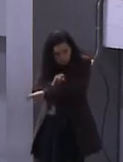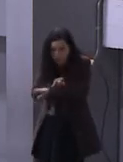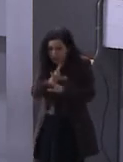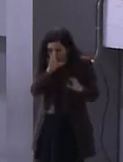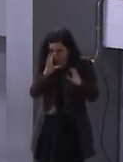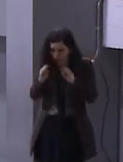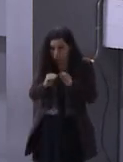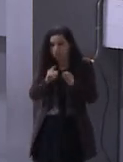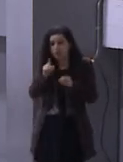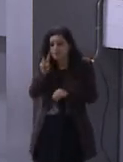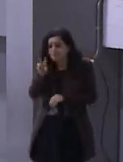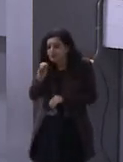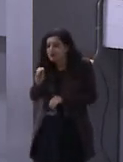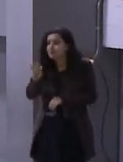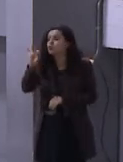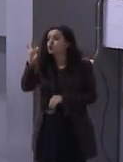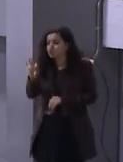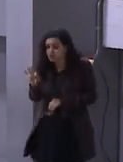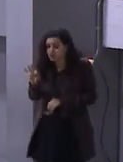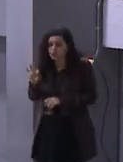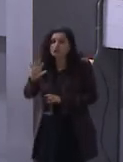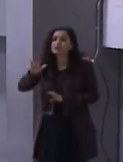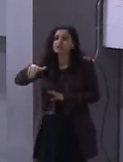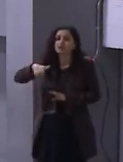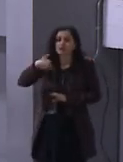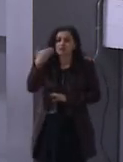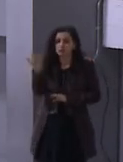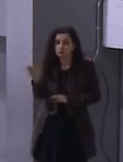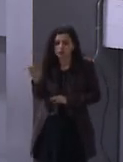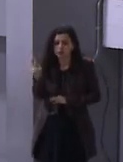ese 20% va a ser distribuido